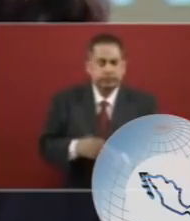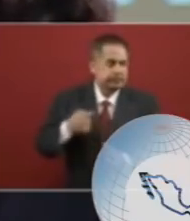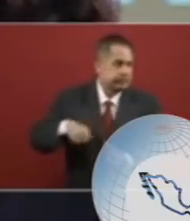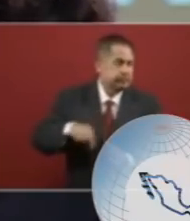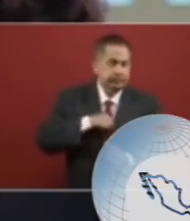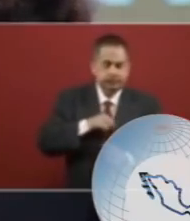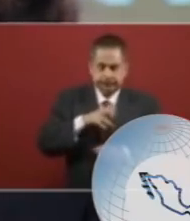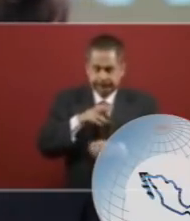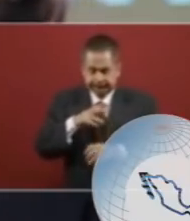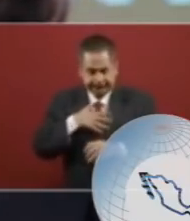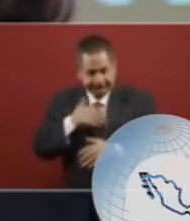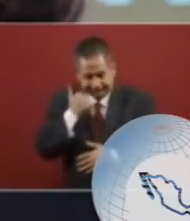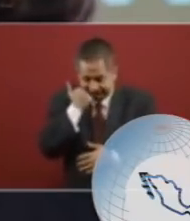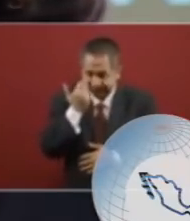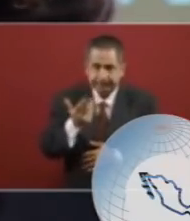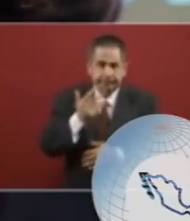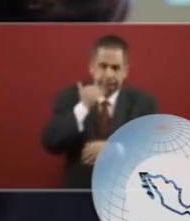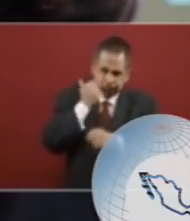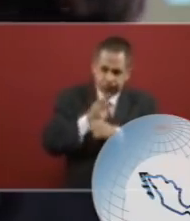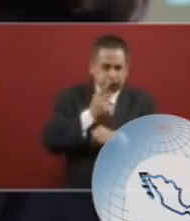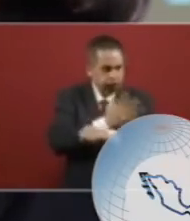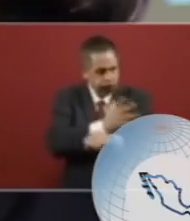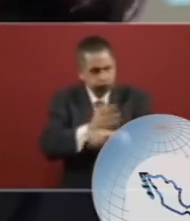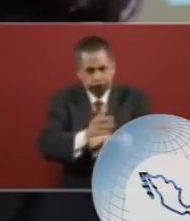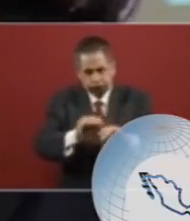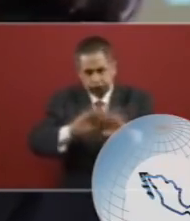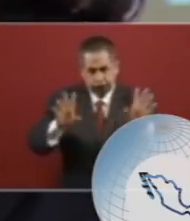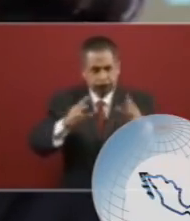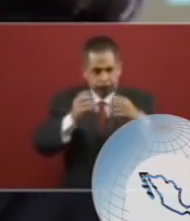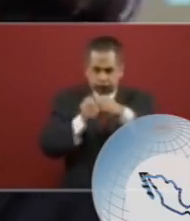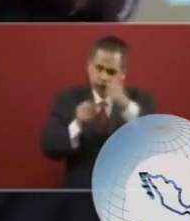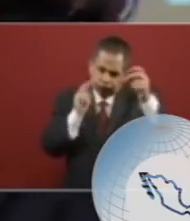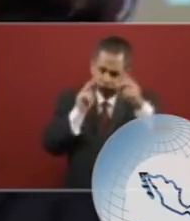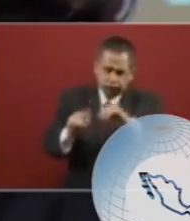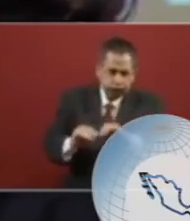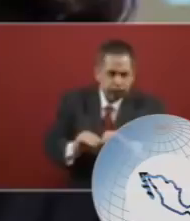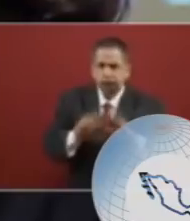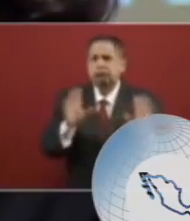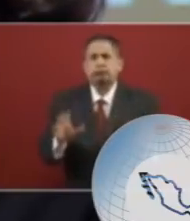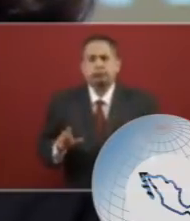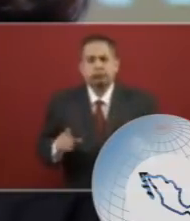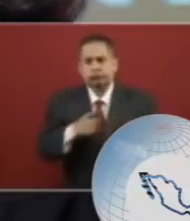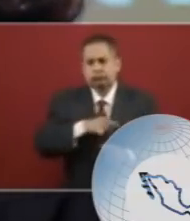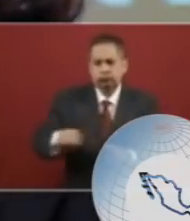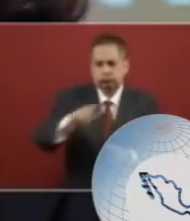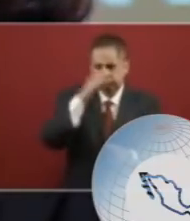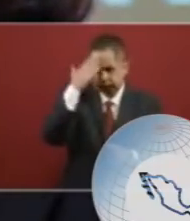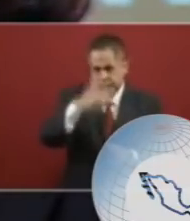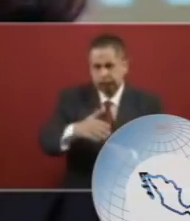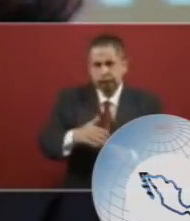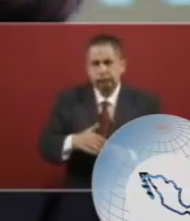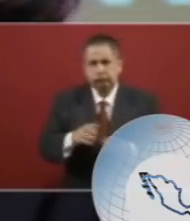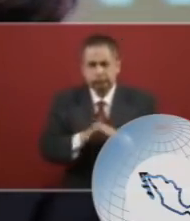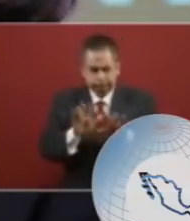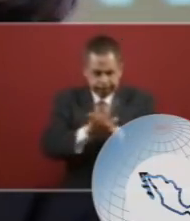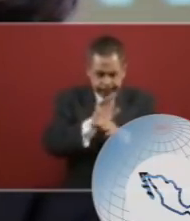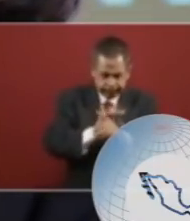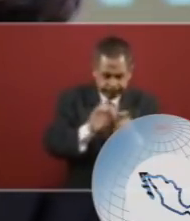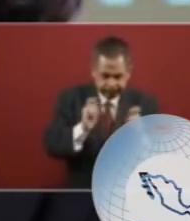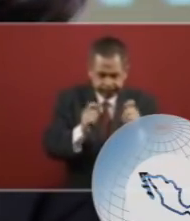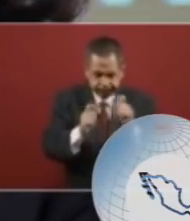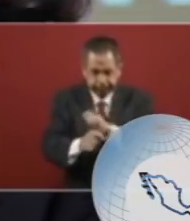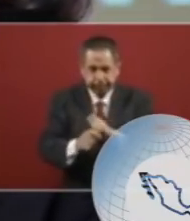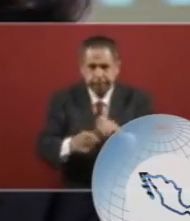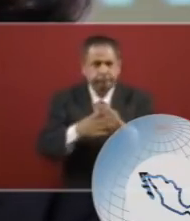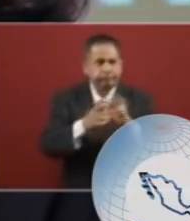voluntad de transparentar absolutamente todo en la vida pública de nuestro país. Como ustedes recuerdan, modificamos el sistema